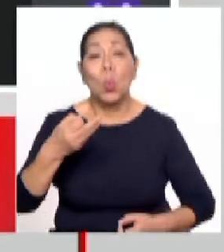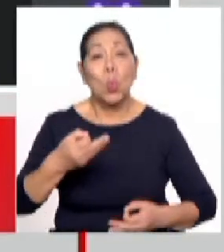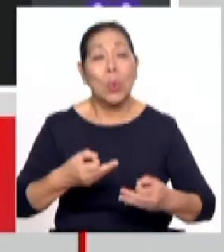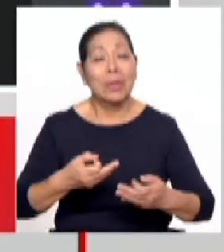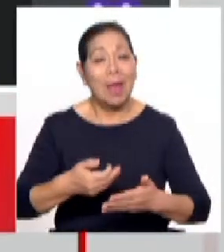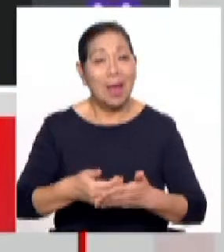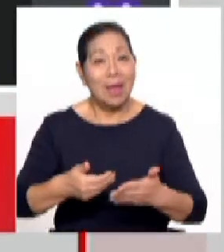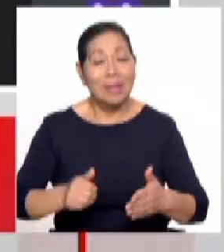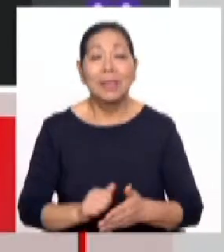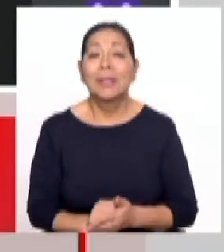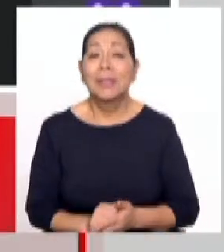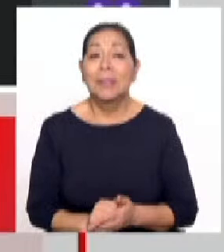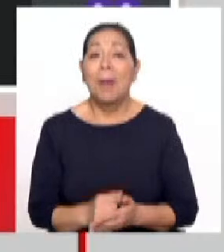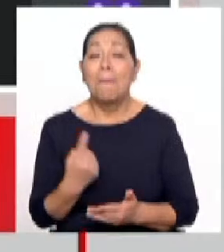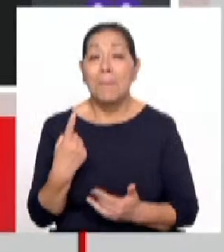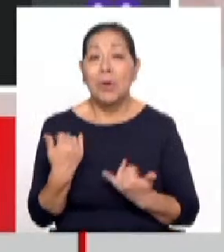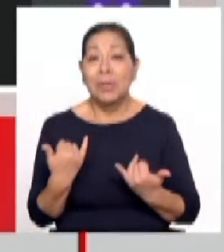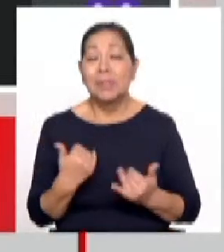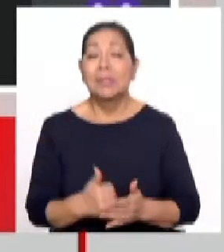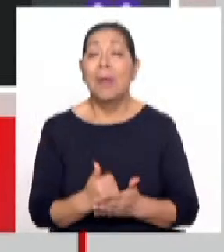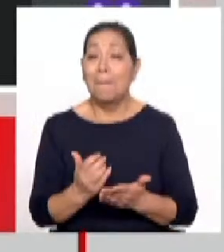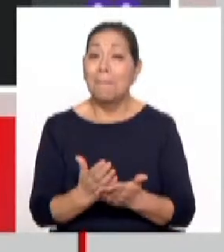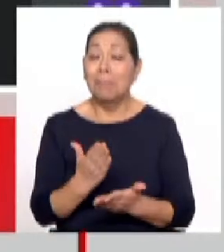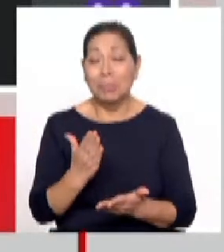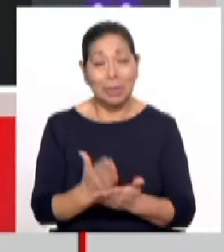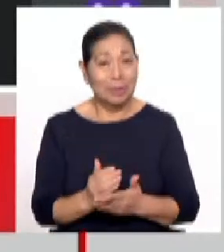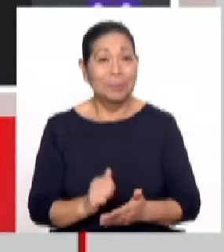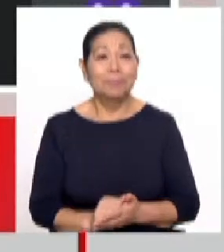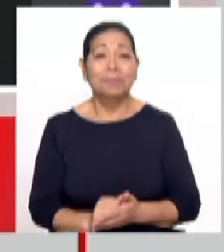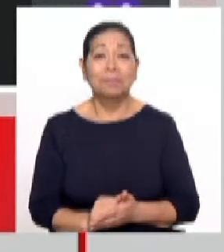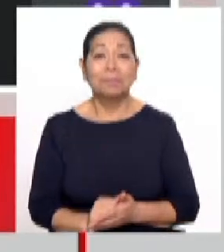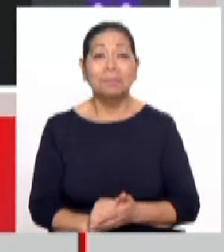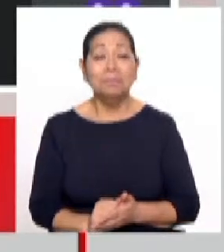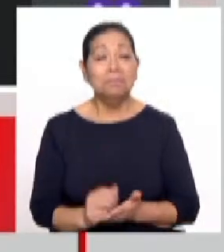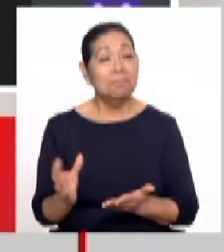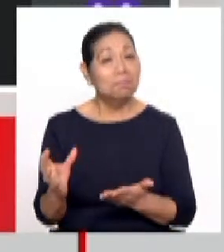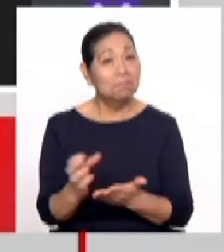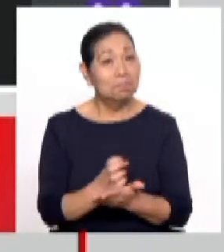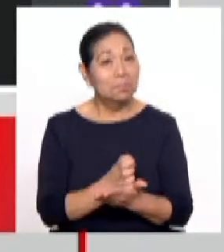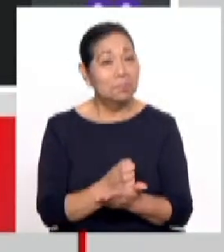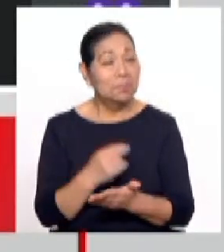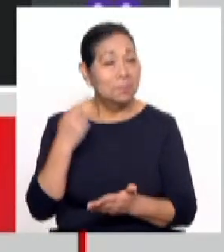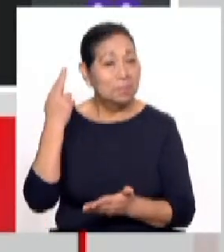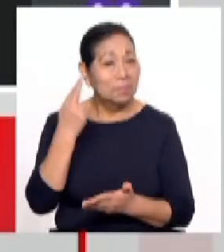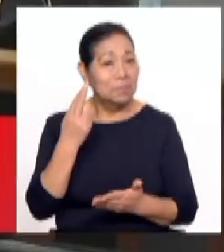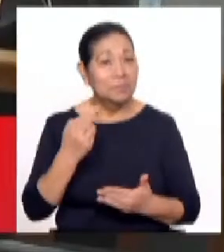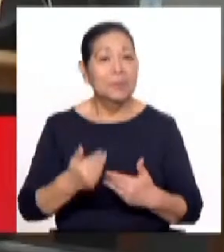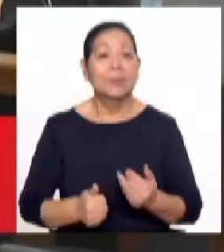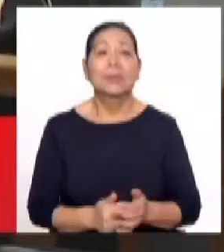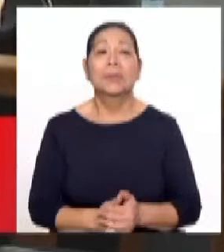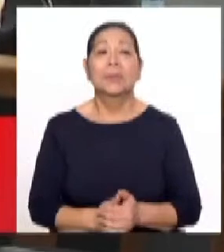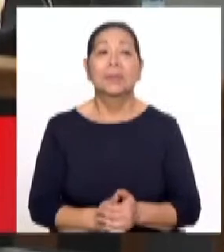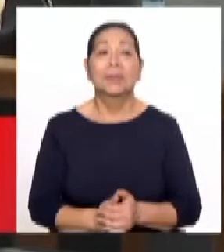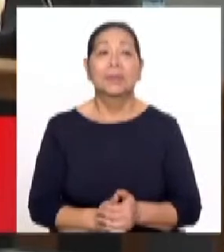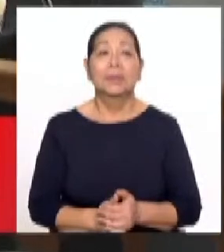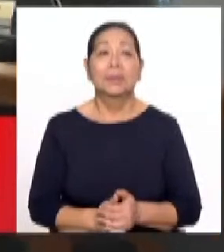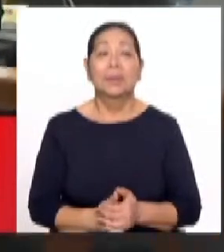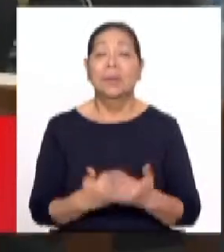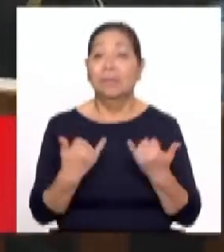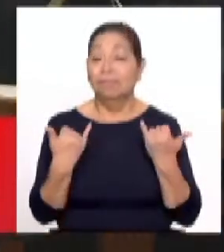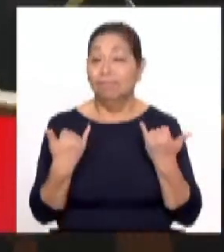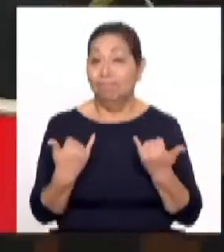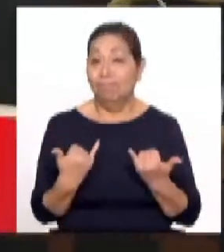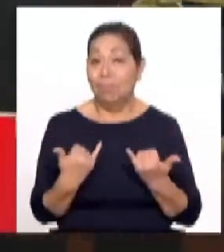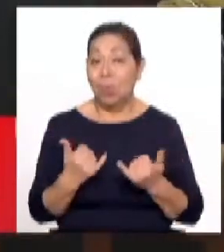policiales generados por esta causa toda medida cautelar que se hubiera adado por esta razón en este proceso de esta